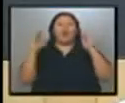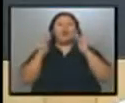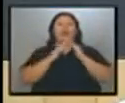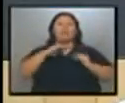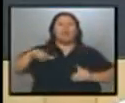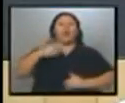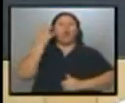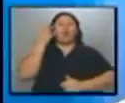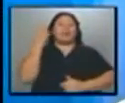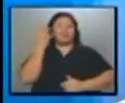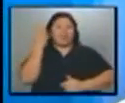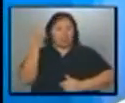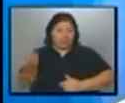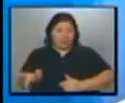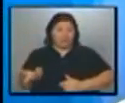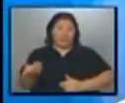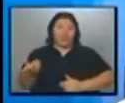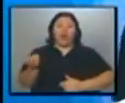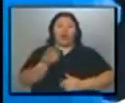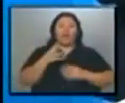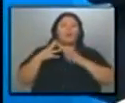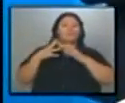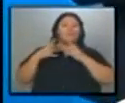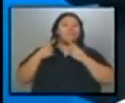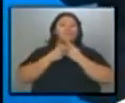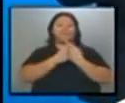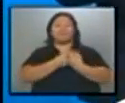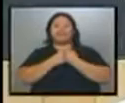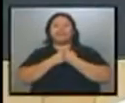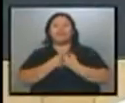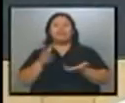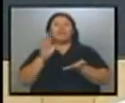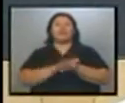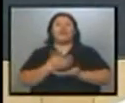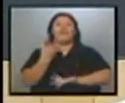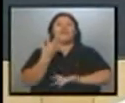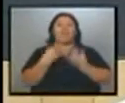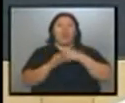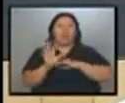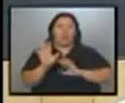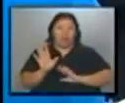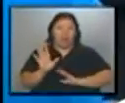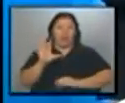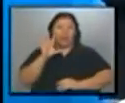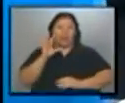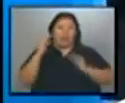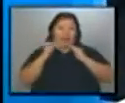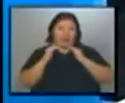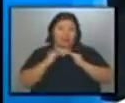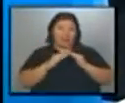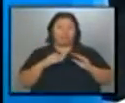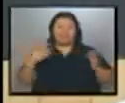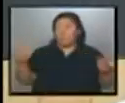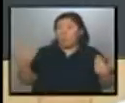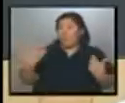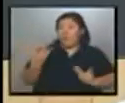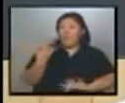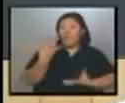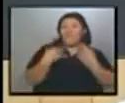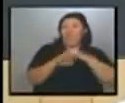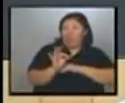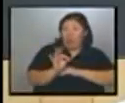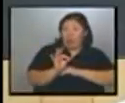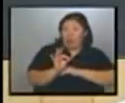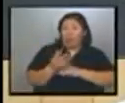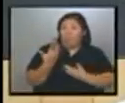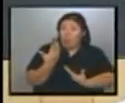y 50? Digo, ¿no? Bueno, ahí hay un litigio que no sé por qué no la venden y 50 y 50. Capaz que Maxi López. Los chicos están con Maxi, ¿no? Ahora.